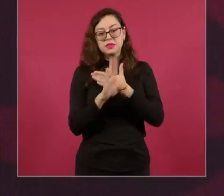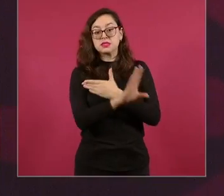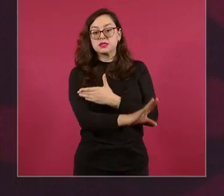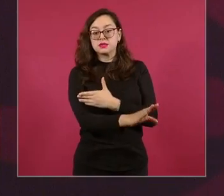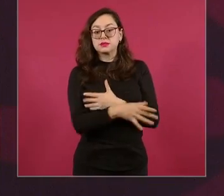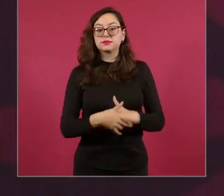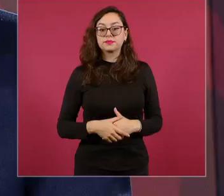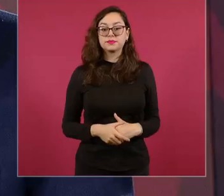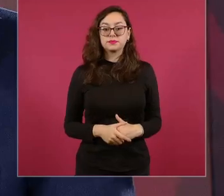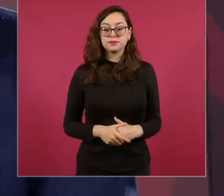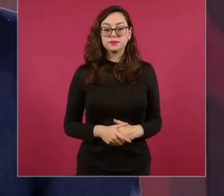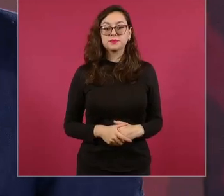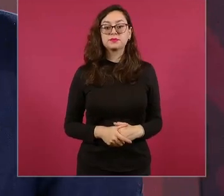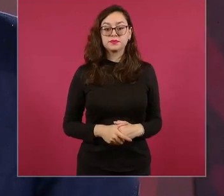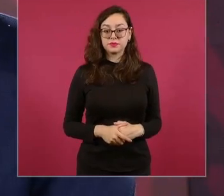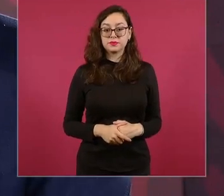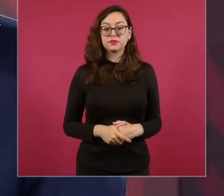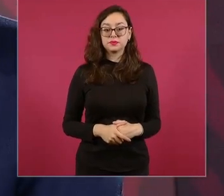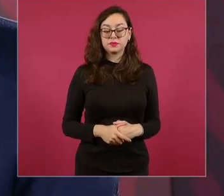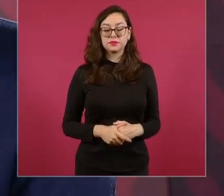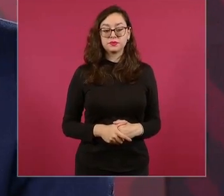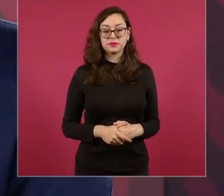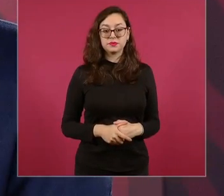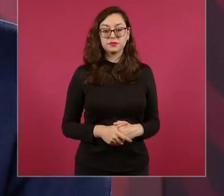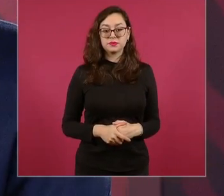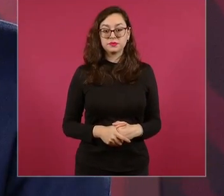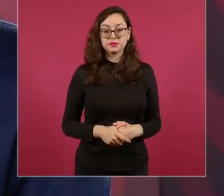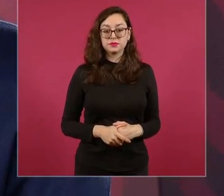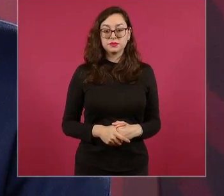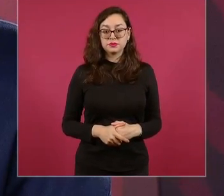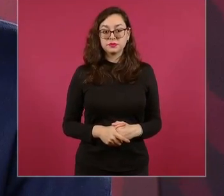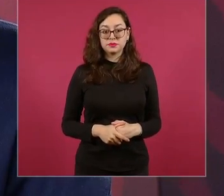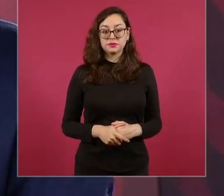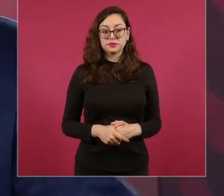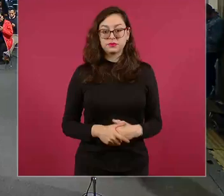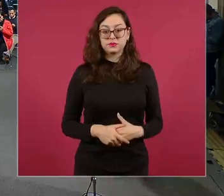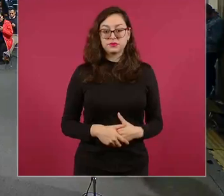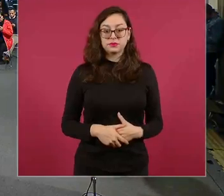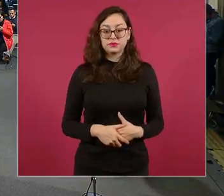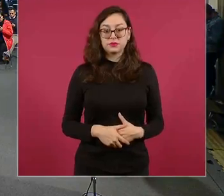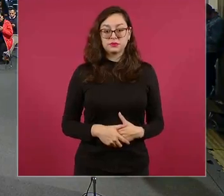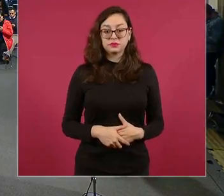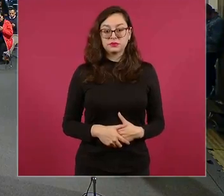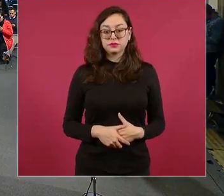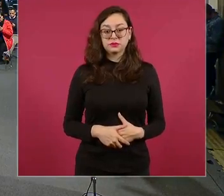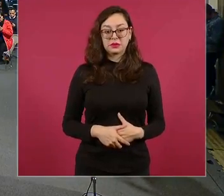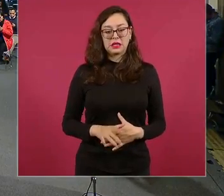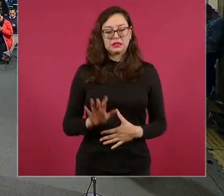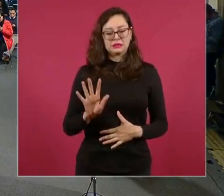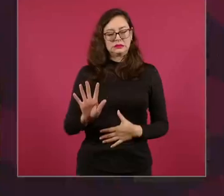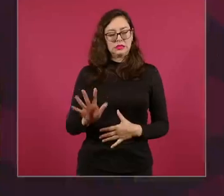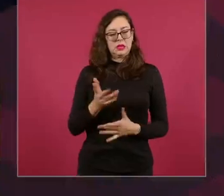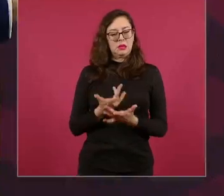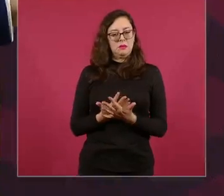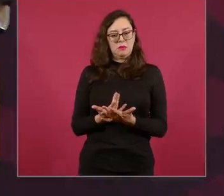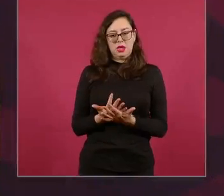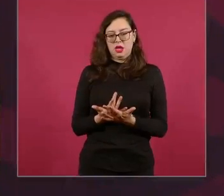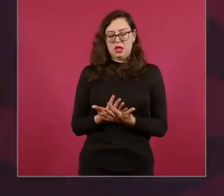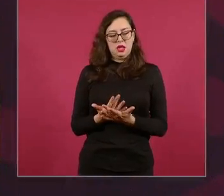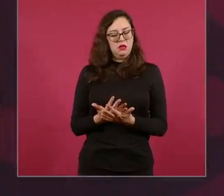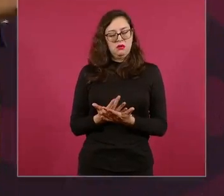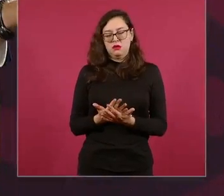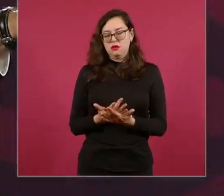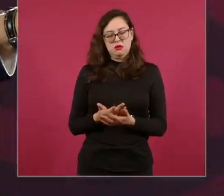sí es que no quiero adelantar nada es